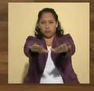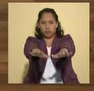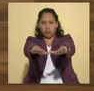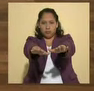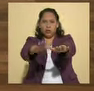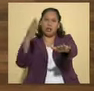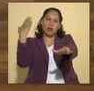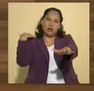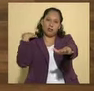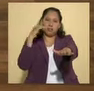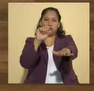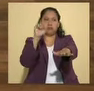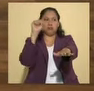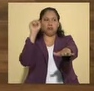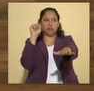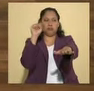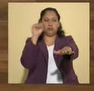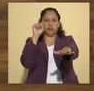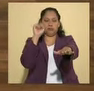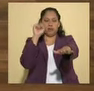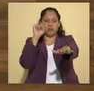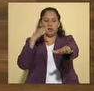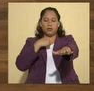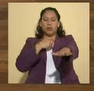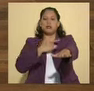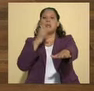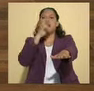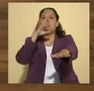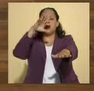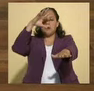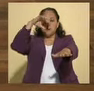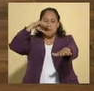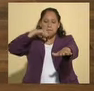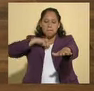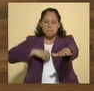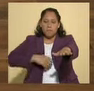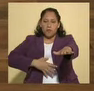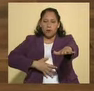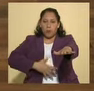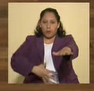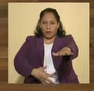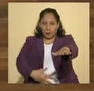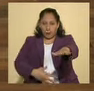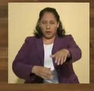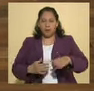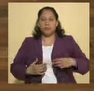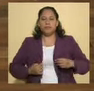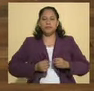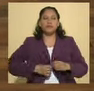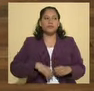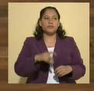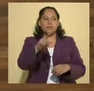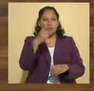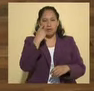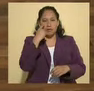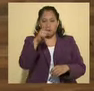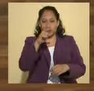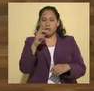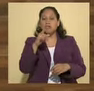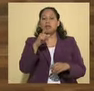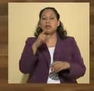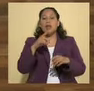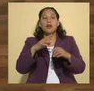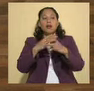corregir mi espalda y que voy a sentir cómo llevo el aire a mi abdomen. Entonces vamos a inhalar al tiempo que